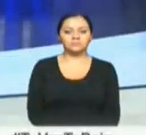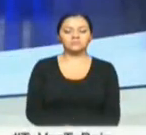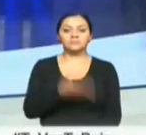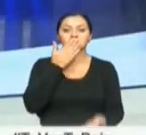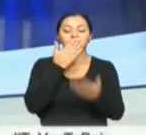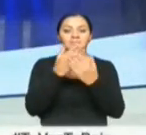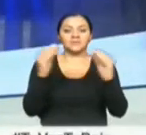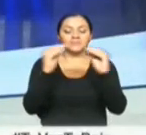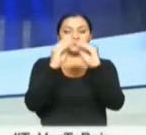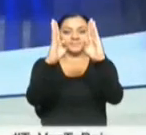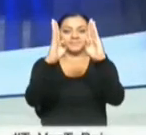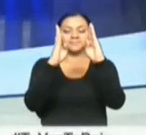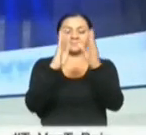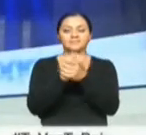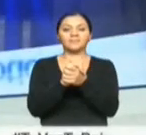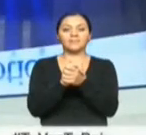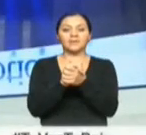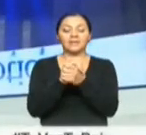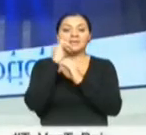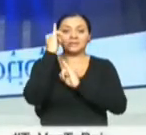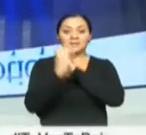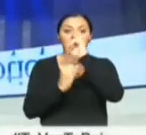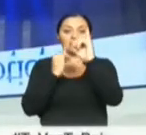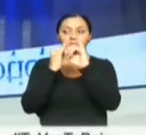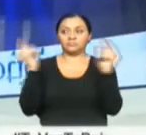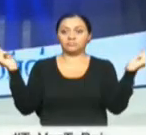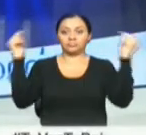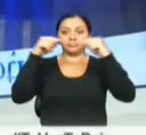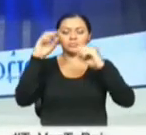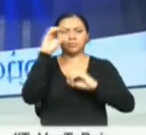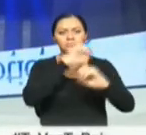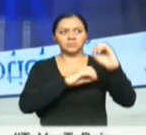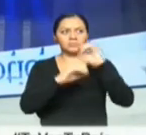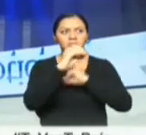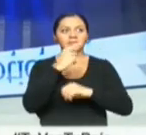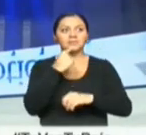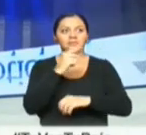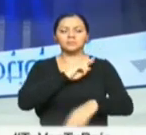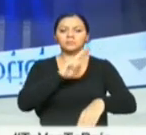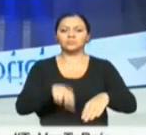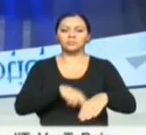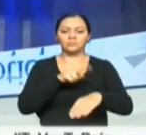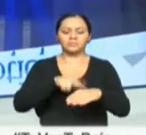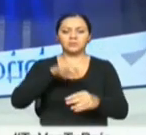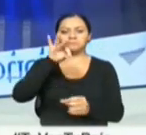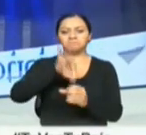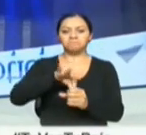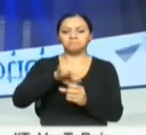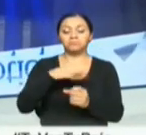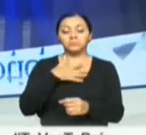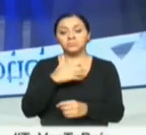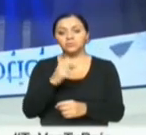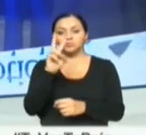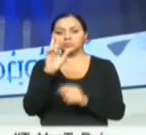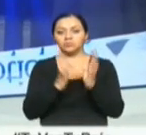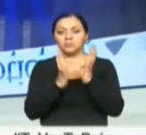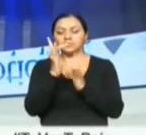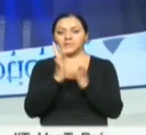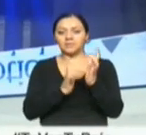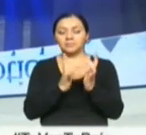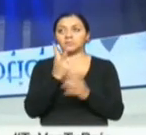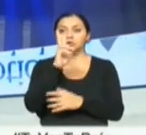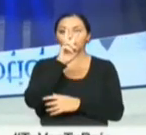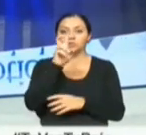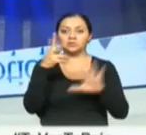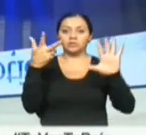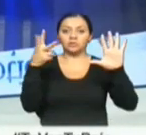Gracias por su sintonía. Observadores internacionales destacaron la normalidad en los sufragios de este 2 de abril. Alrededor de